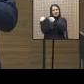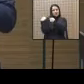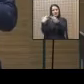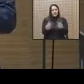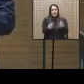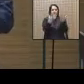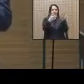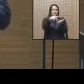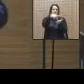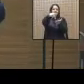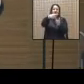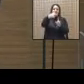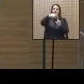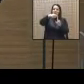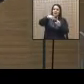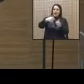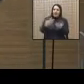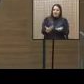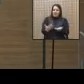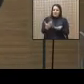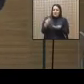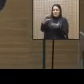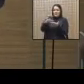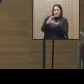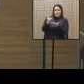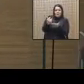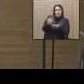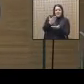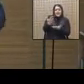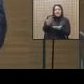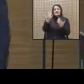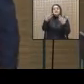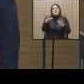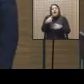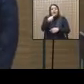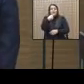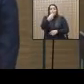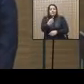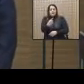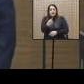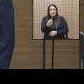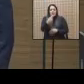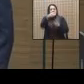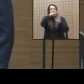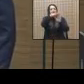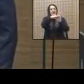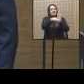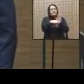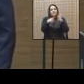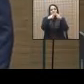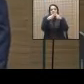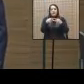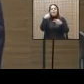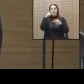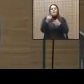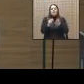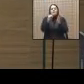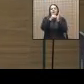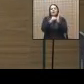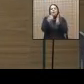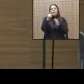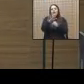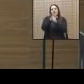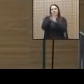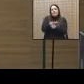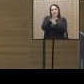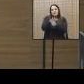de pagar el aguinaldo y ahí vendrán. Es más, ya lo anunciaron, en la lista de empréstitos para ponerlo a uno bajo la presión